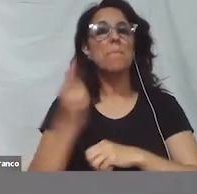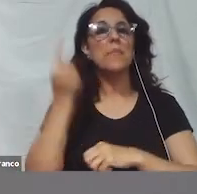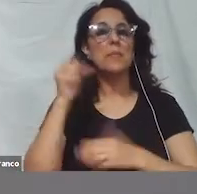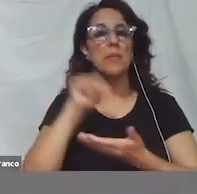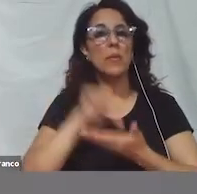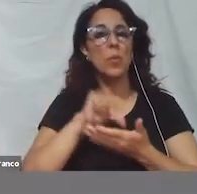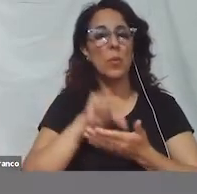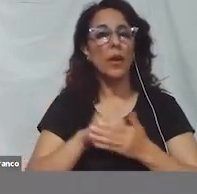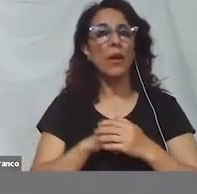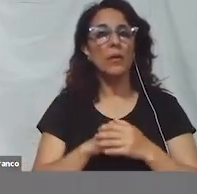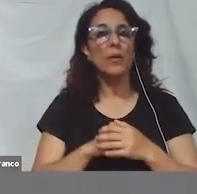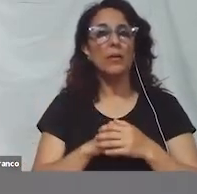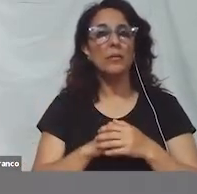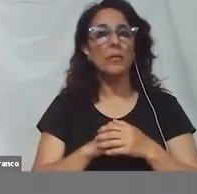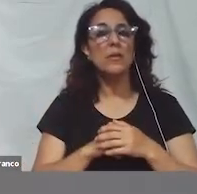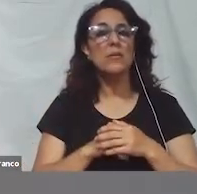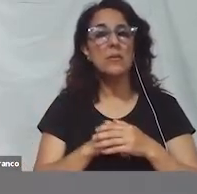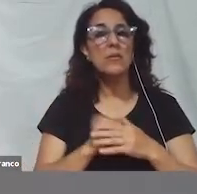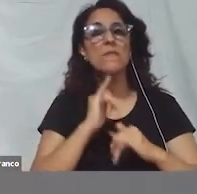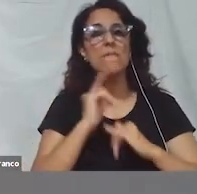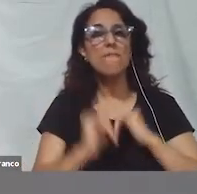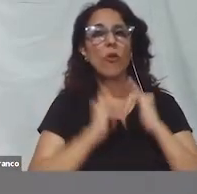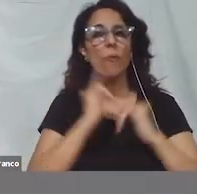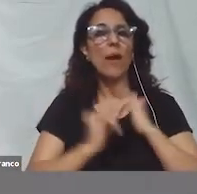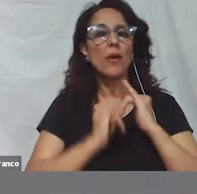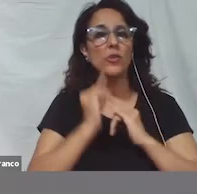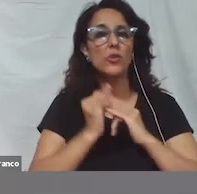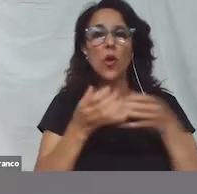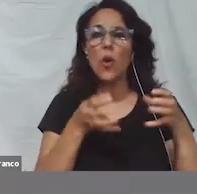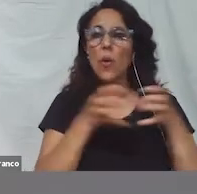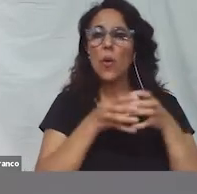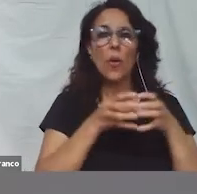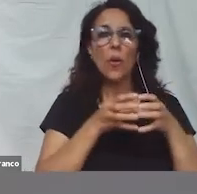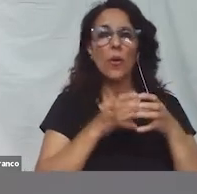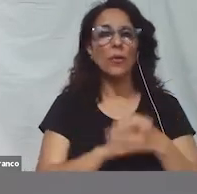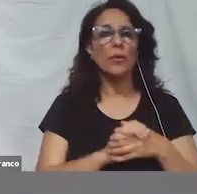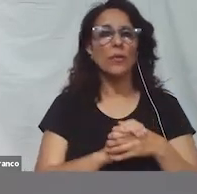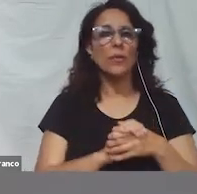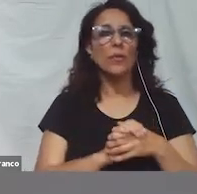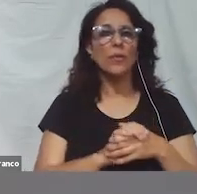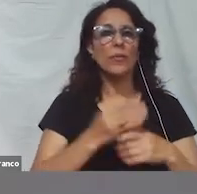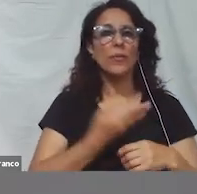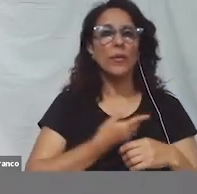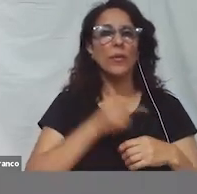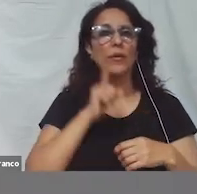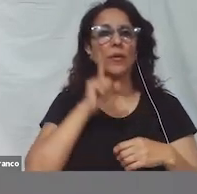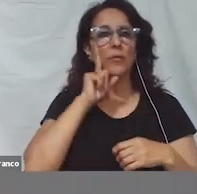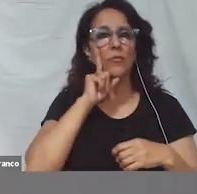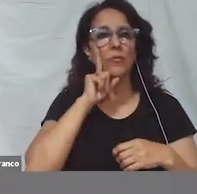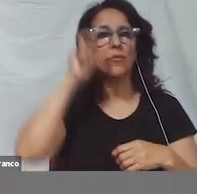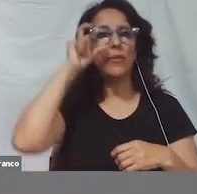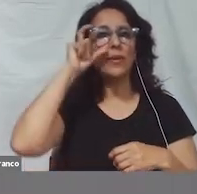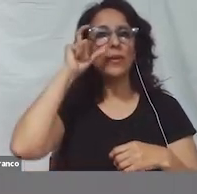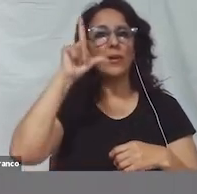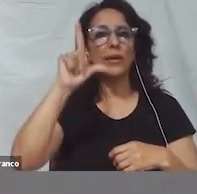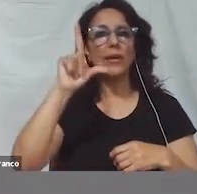primer lugar, noten que cierta información se puede agrupar con la etiqueta field set. Es importante hacer